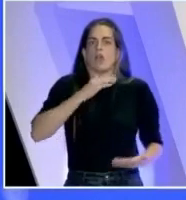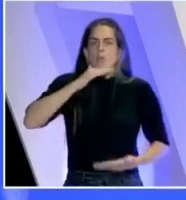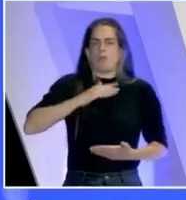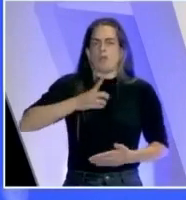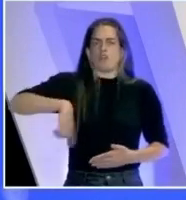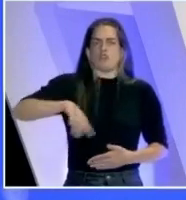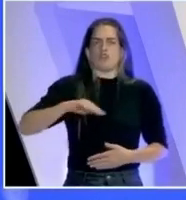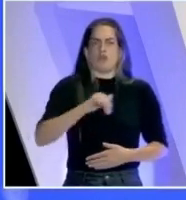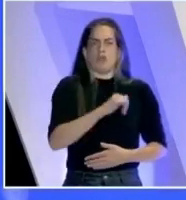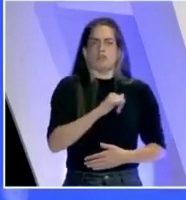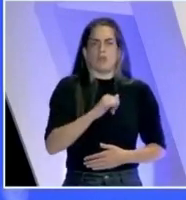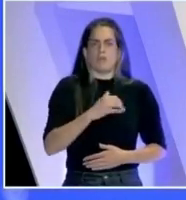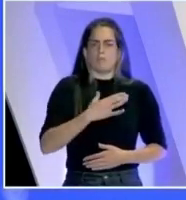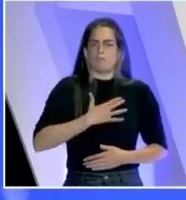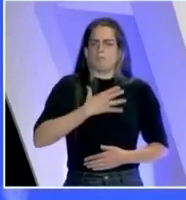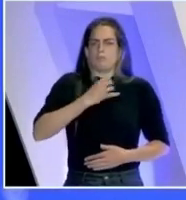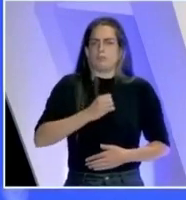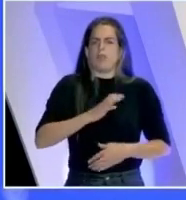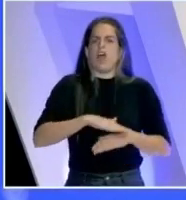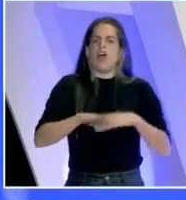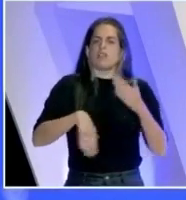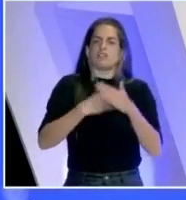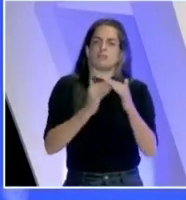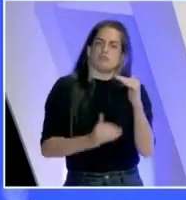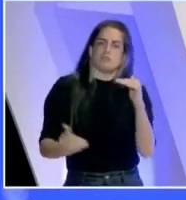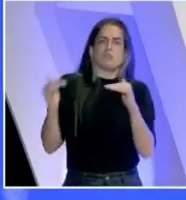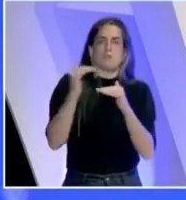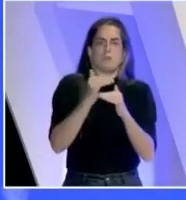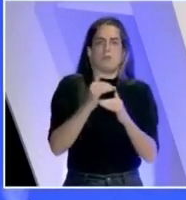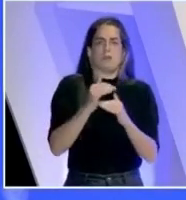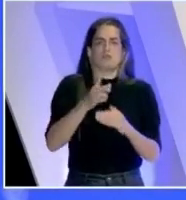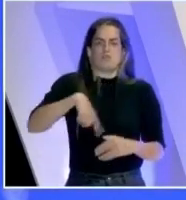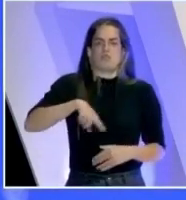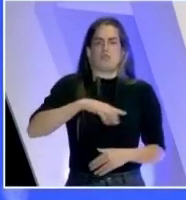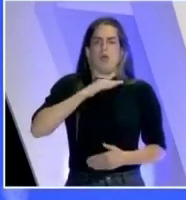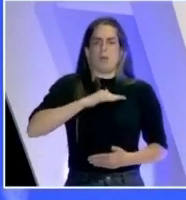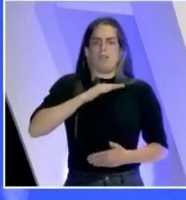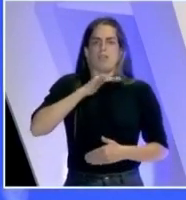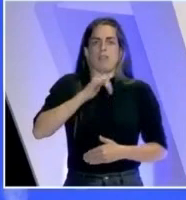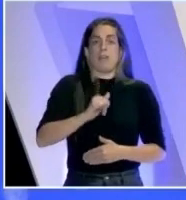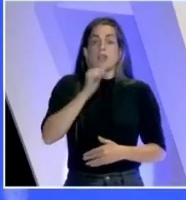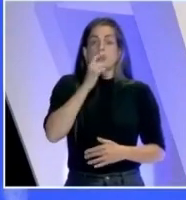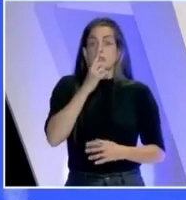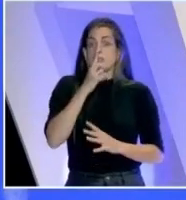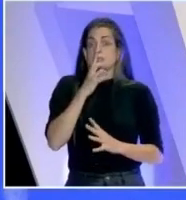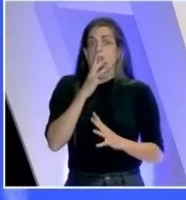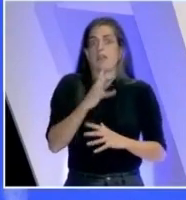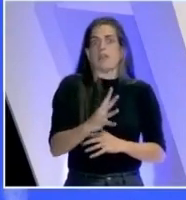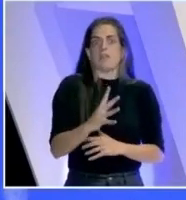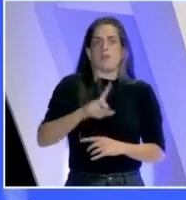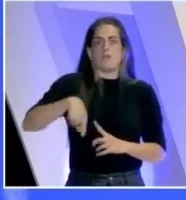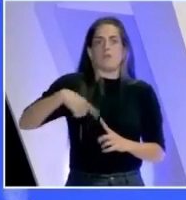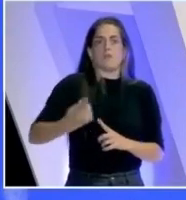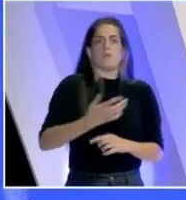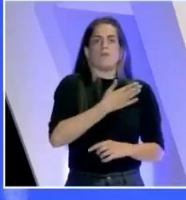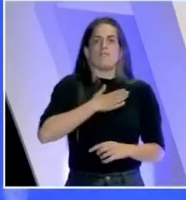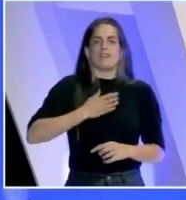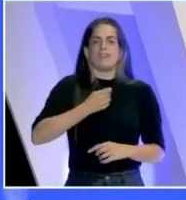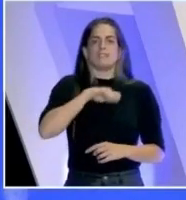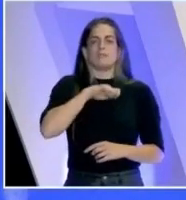dispuestos a abordarlos y a superarlos, haciendo de las próximas décadas una nueva historia de éxito de nuestro